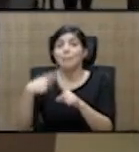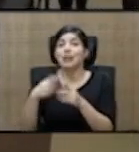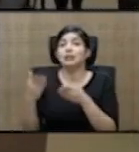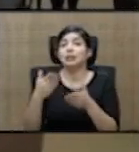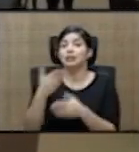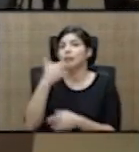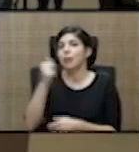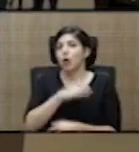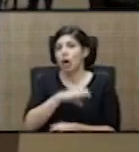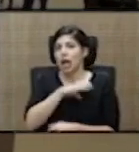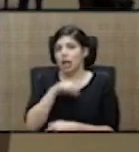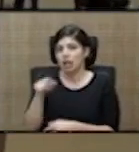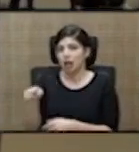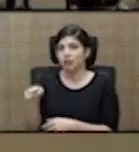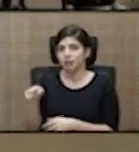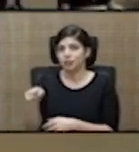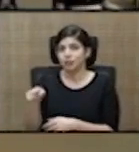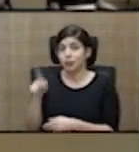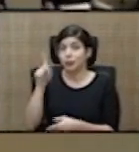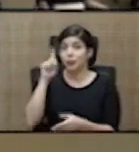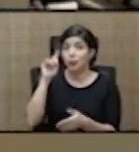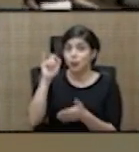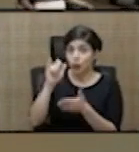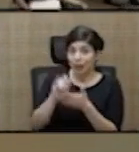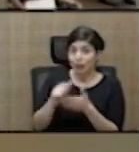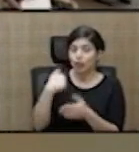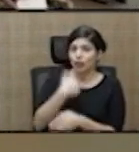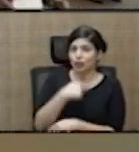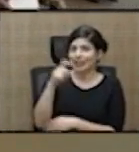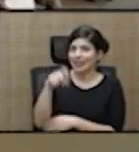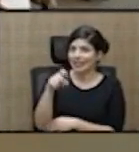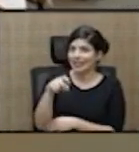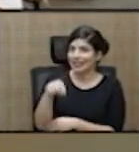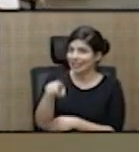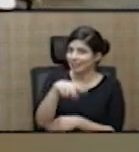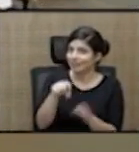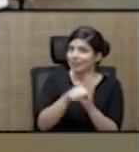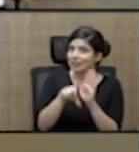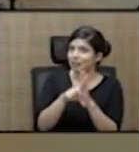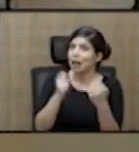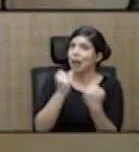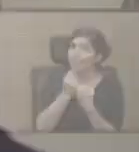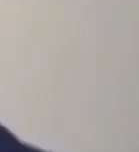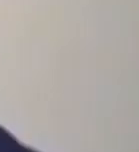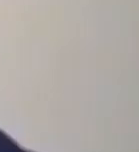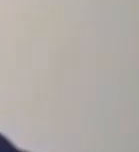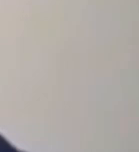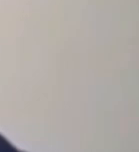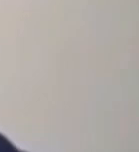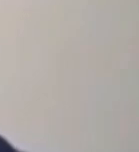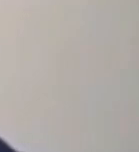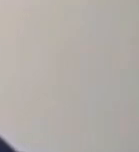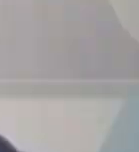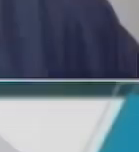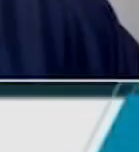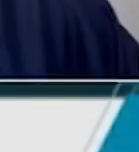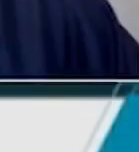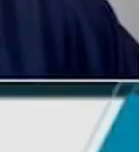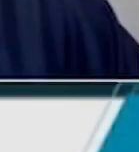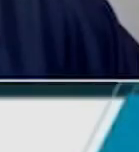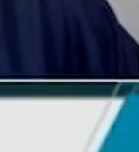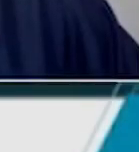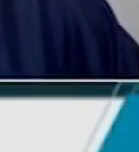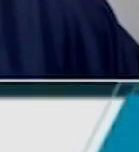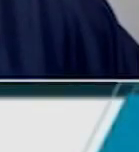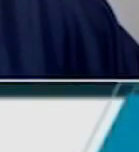para efectivamente no solamente enriquecer esa agenda, sino bajar la presión y el descontento que ya existe en las calles. Perfecto, don Alejandro. Muchísimas